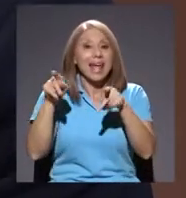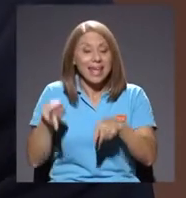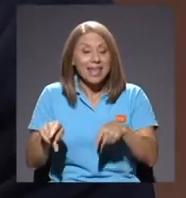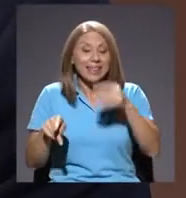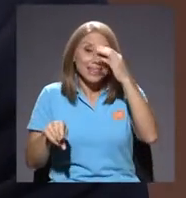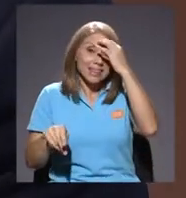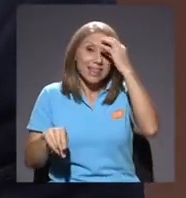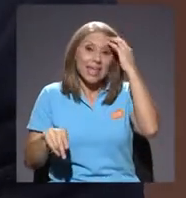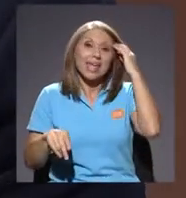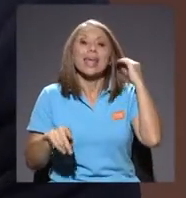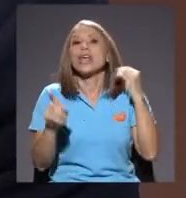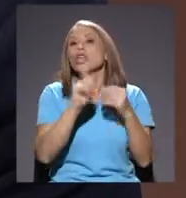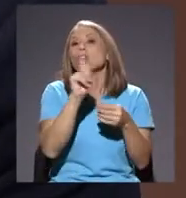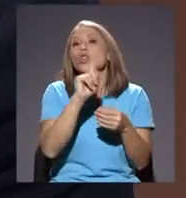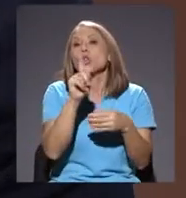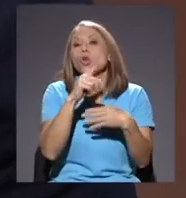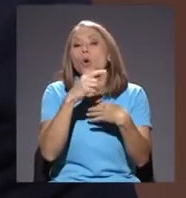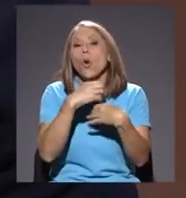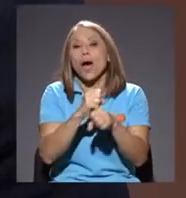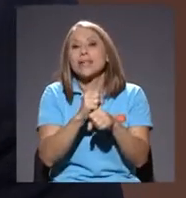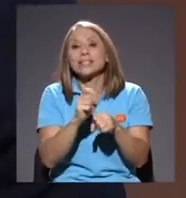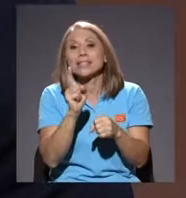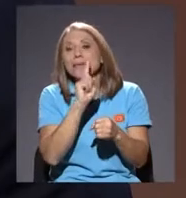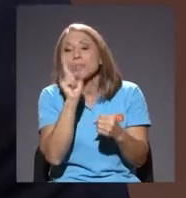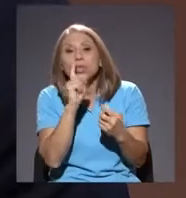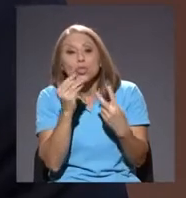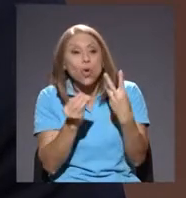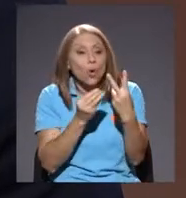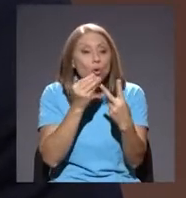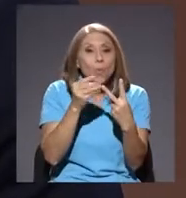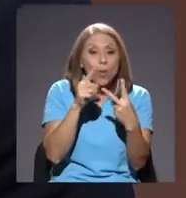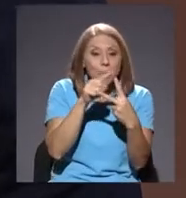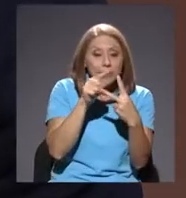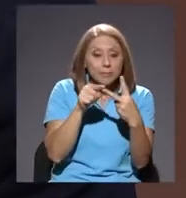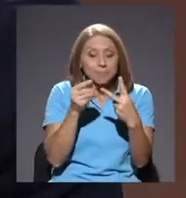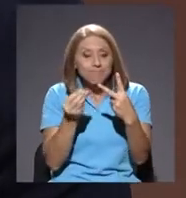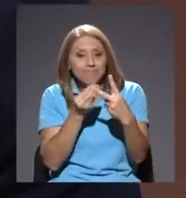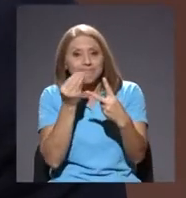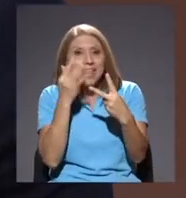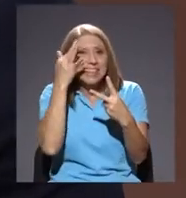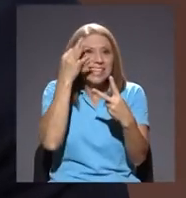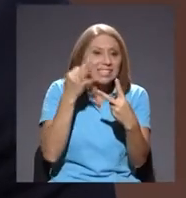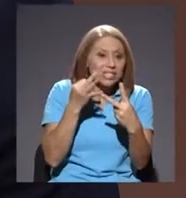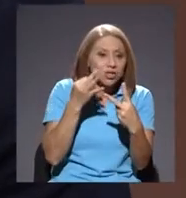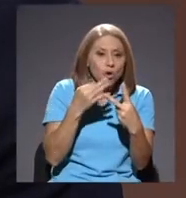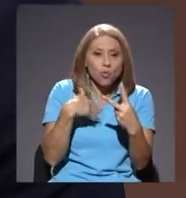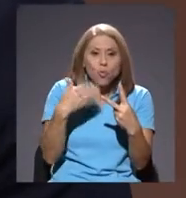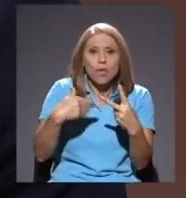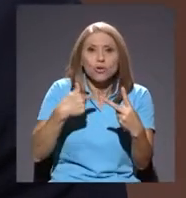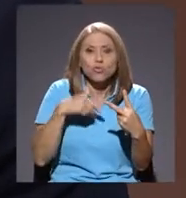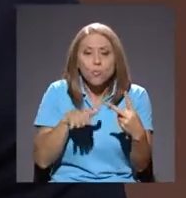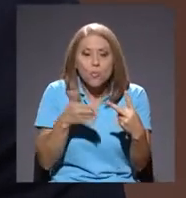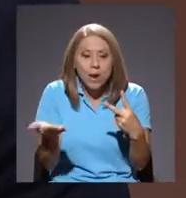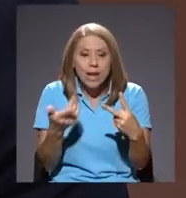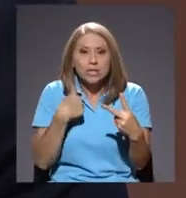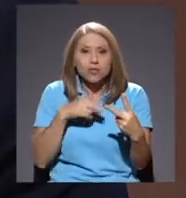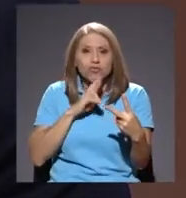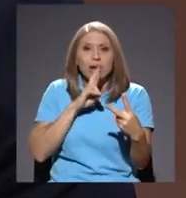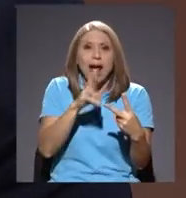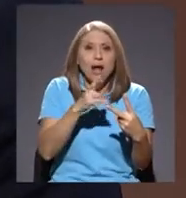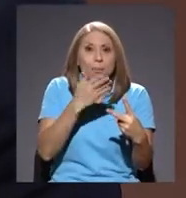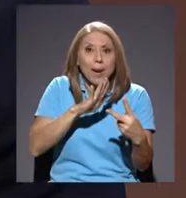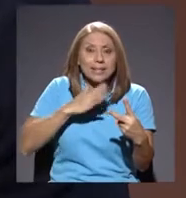y por defecto no elige porque la decisión es muy complicado o sea ponerse a decidir si donaron un ordenador en orden hasta una decisión complicada y terminan